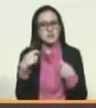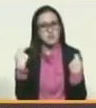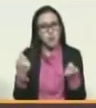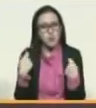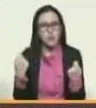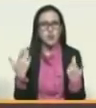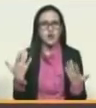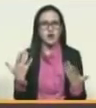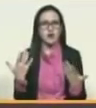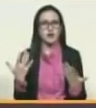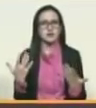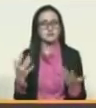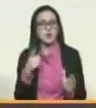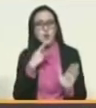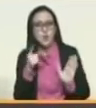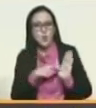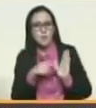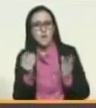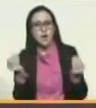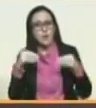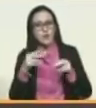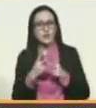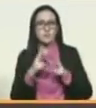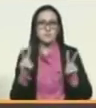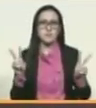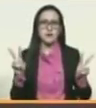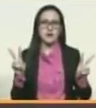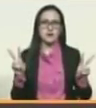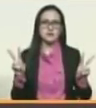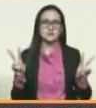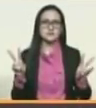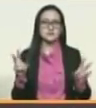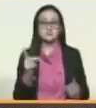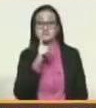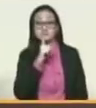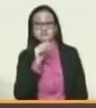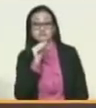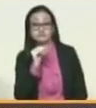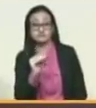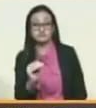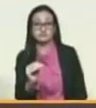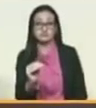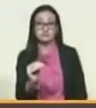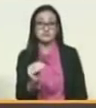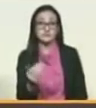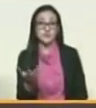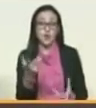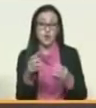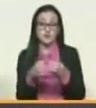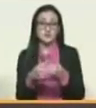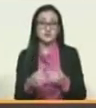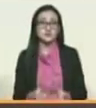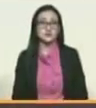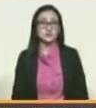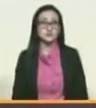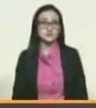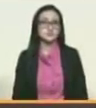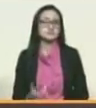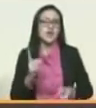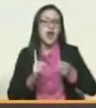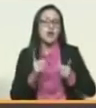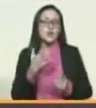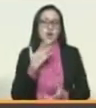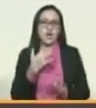incumplimiento atroz de los acuerdos de paz pues tiene en silencio a esta organización. Solamente por darte